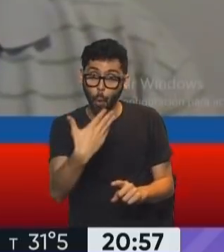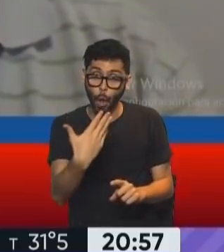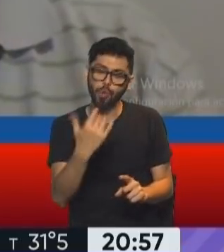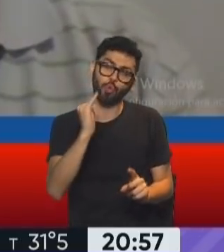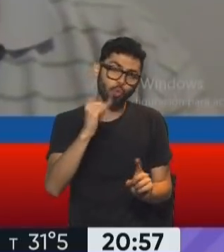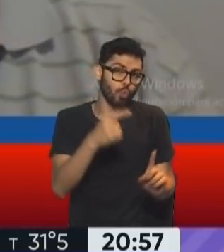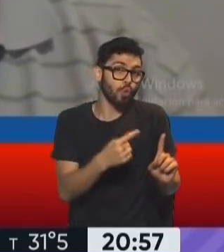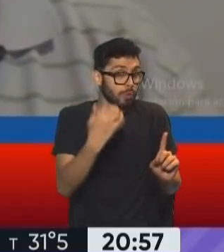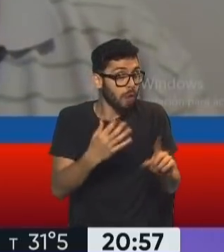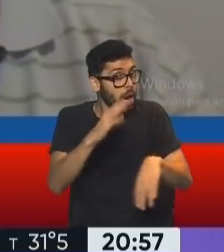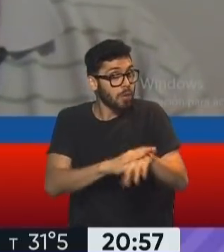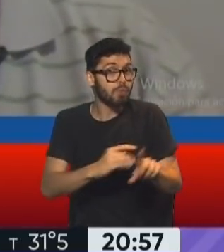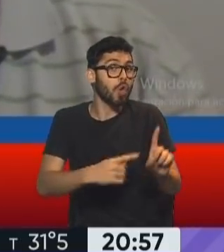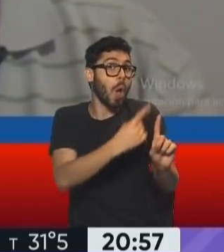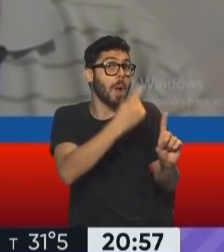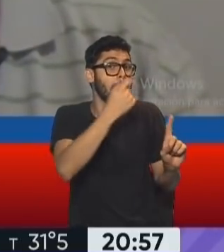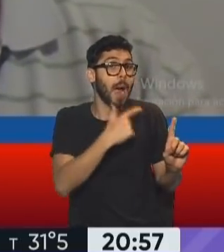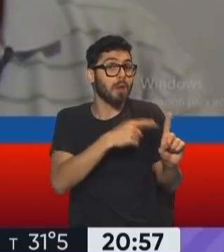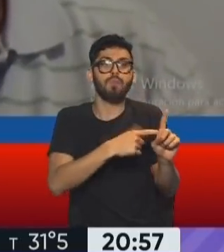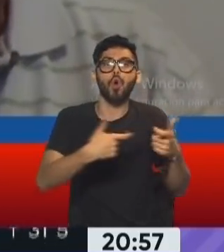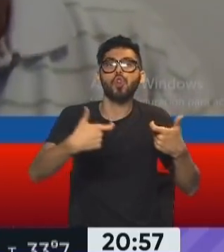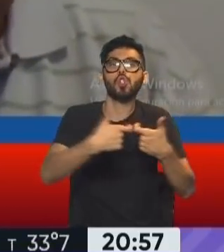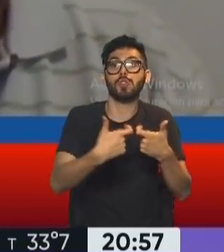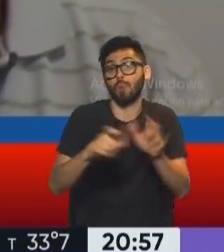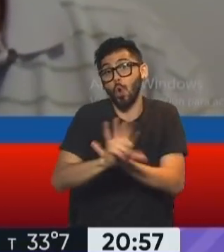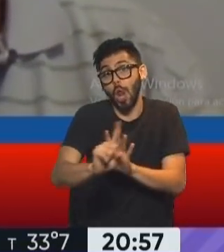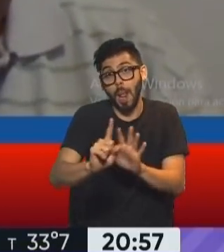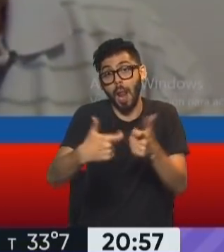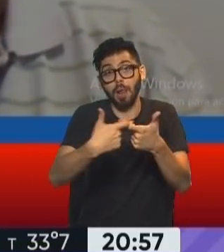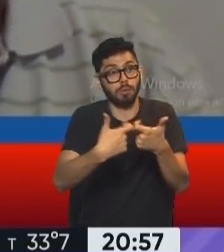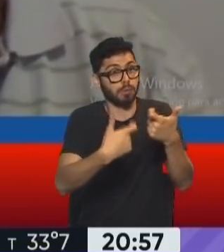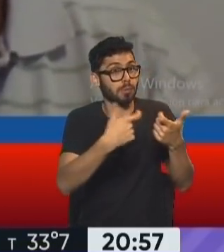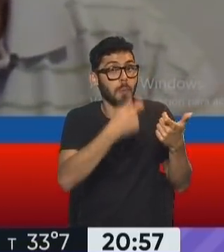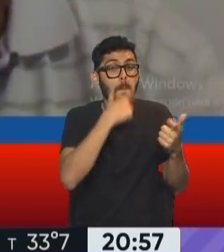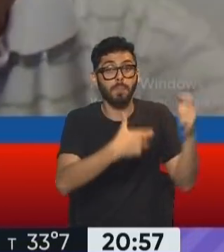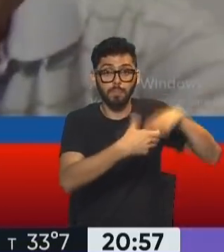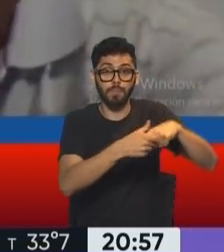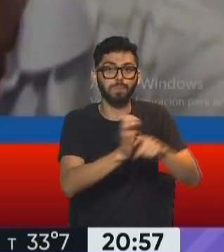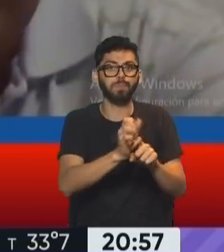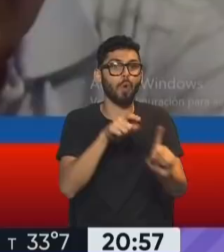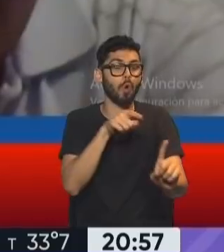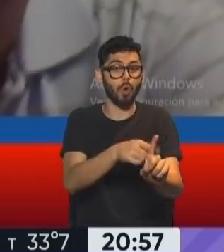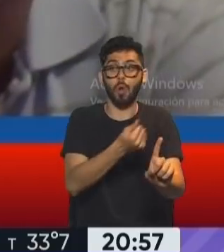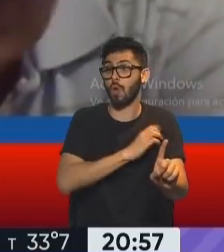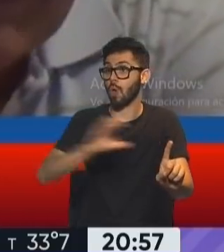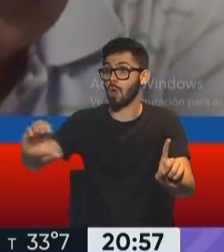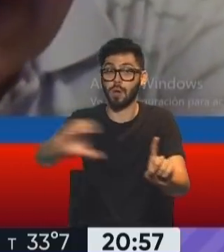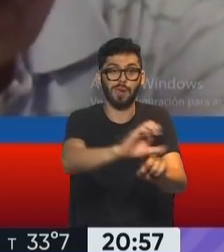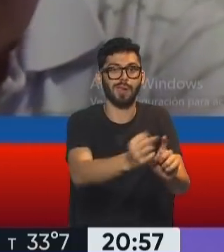como responsable de esta asociación ilícita que llevó a Vicentín a ser el fugaducto y que le robaran al pueblo